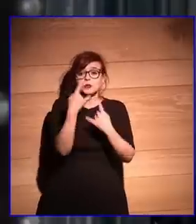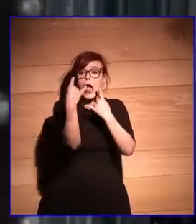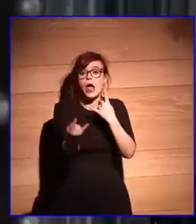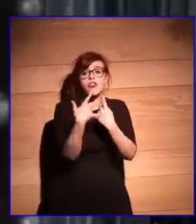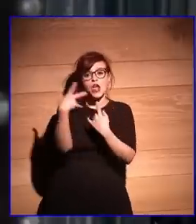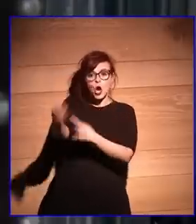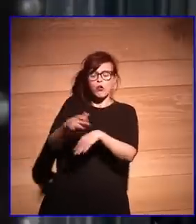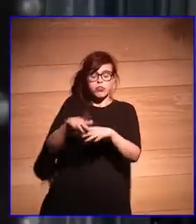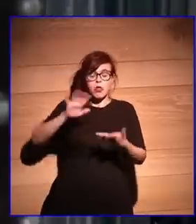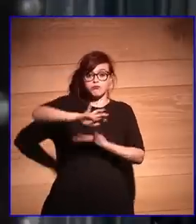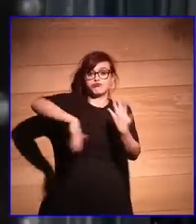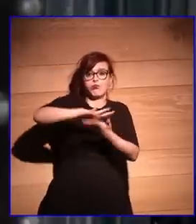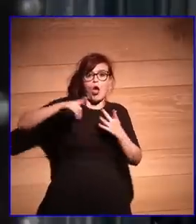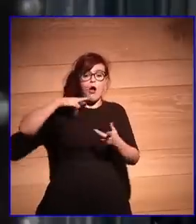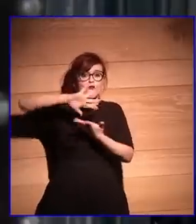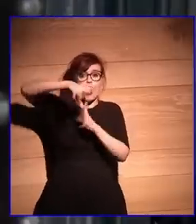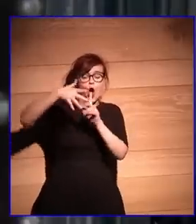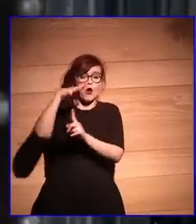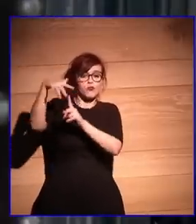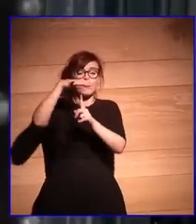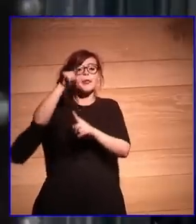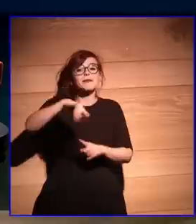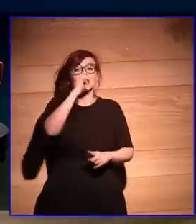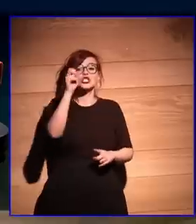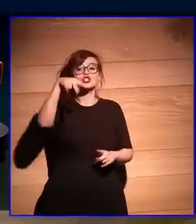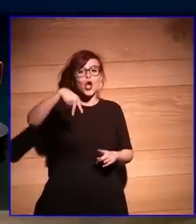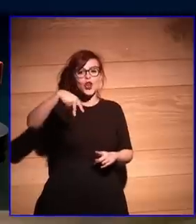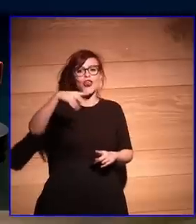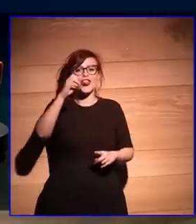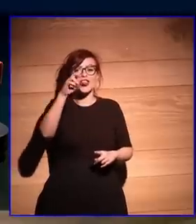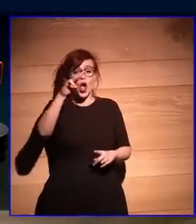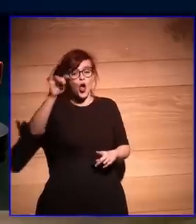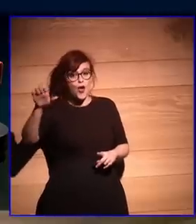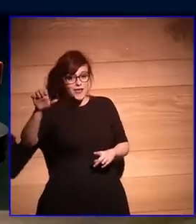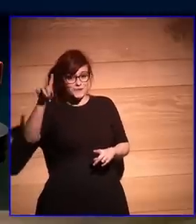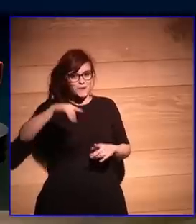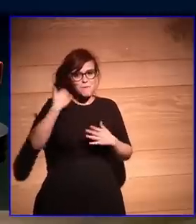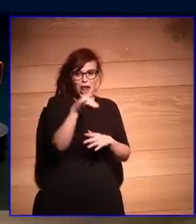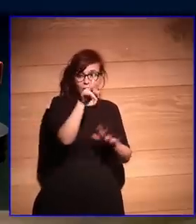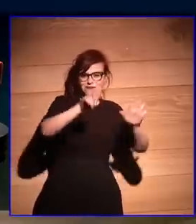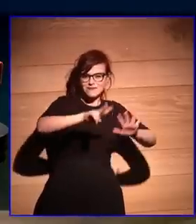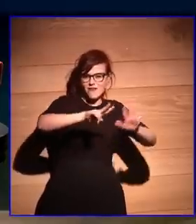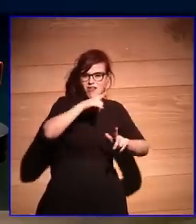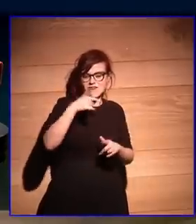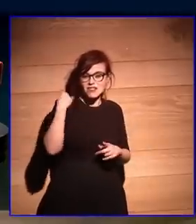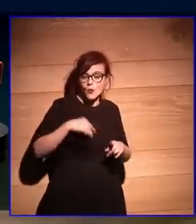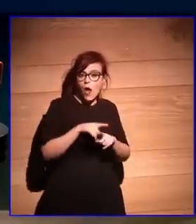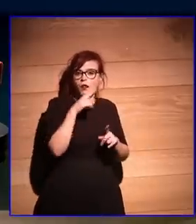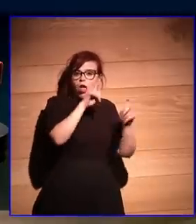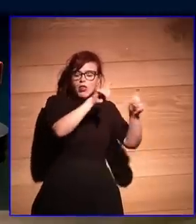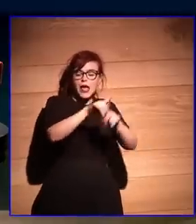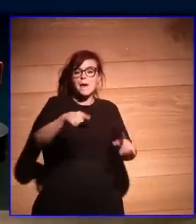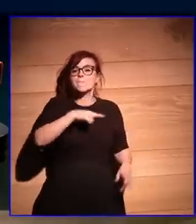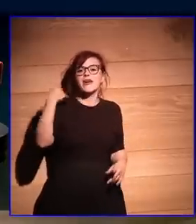con antorchas de repente. De hecho, ahí tenemos a John Doe, a Juan Nadie, el malo de Seven, que precisamente va recorriendo los